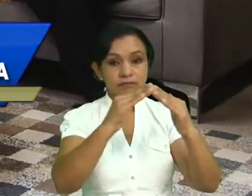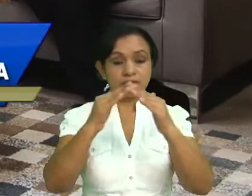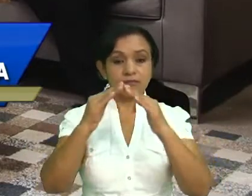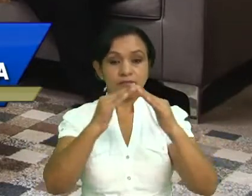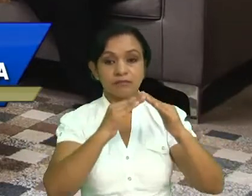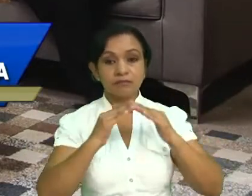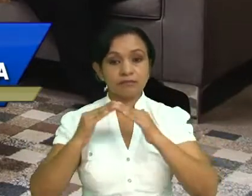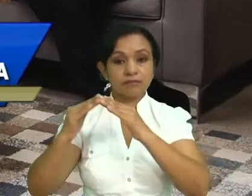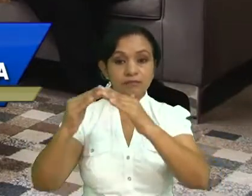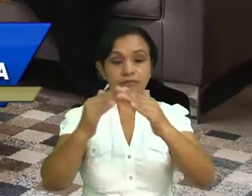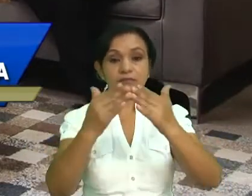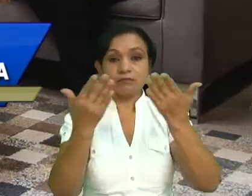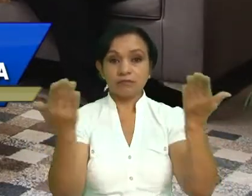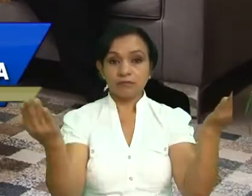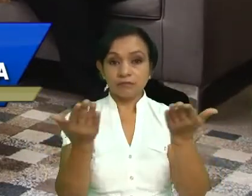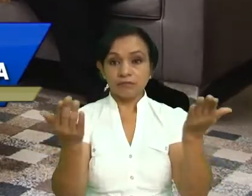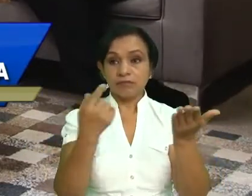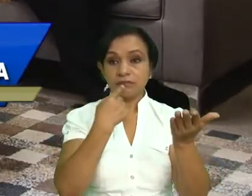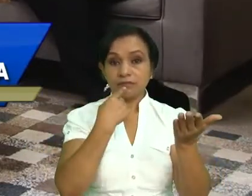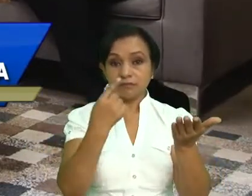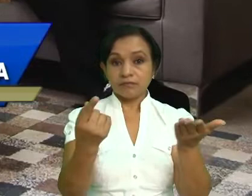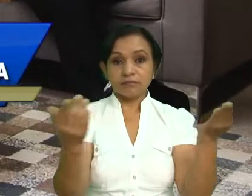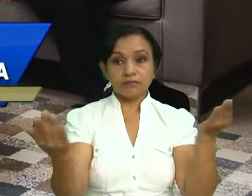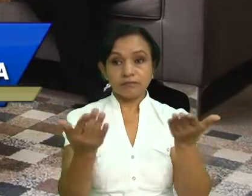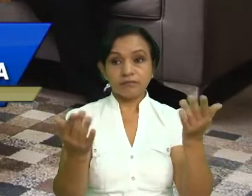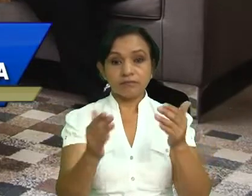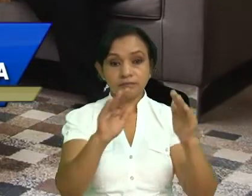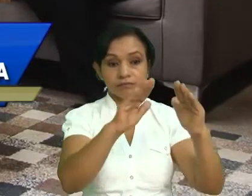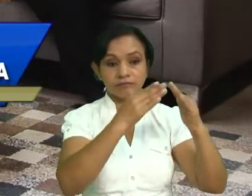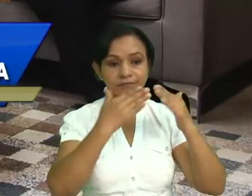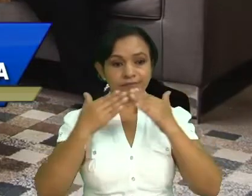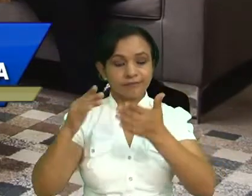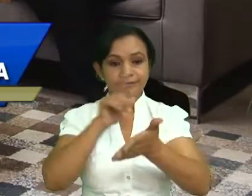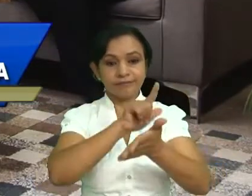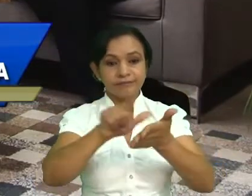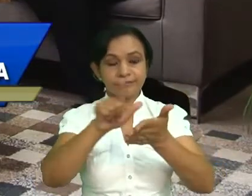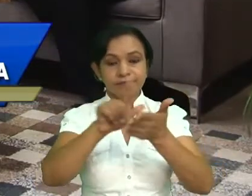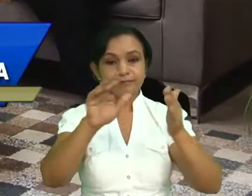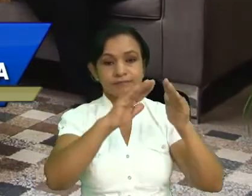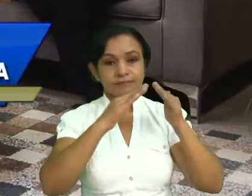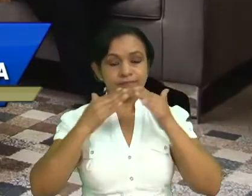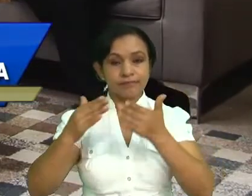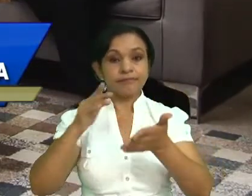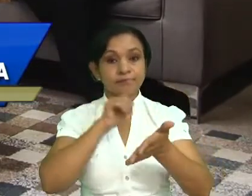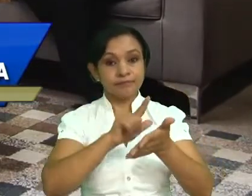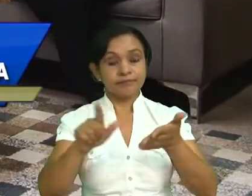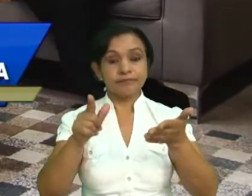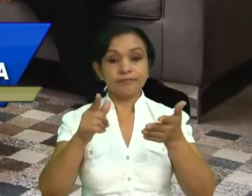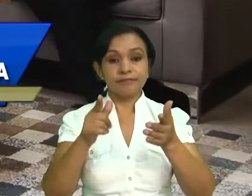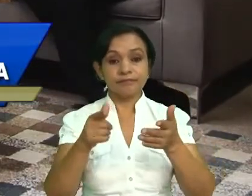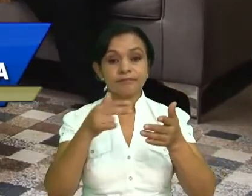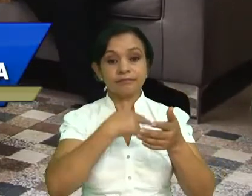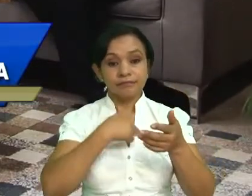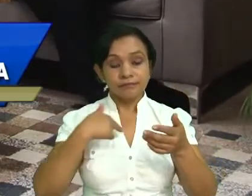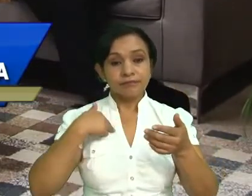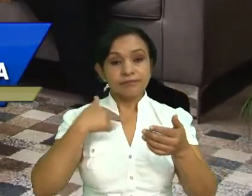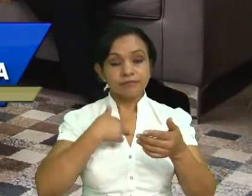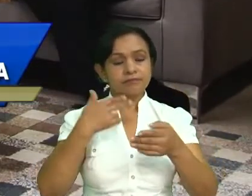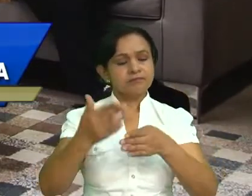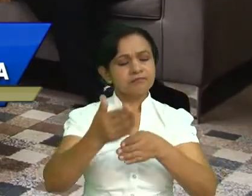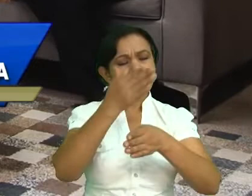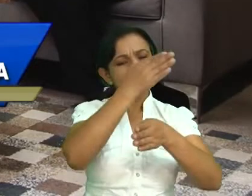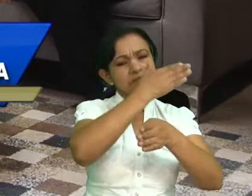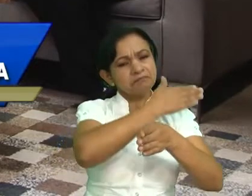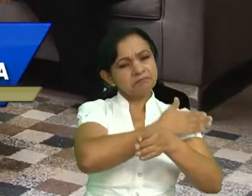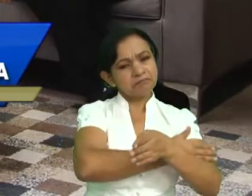ciudad, como nosotros ahorita tenemos lo que es barrio limpio, barrio saludable, y eso nosotros lo venimos aplicando desde hace muchos